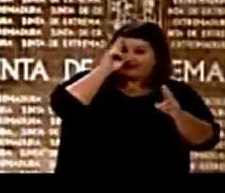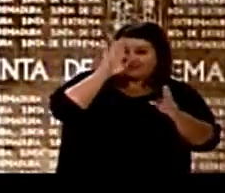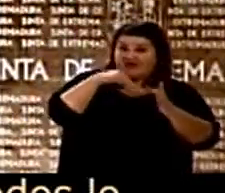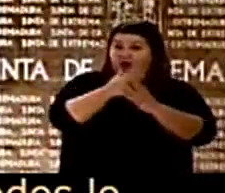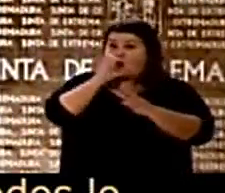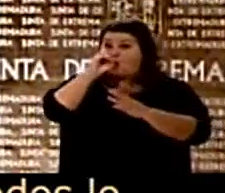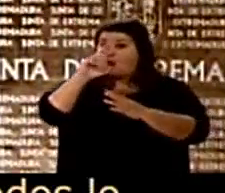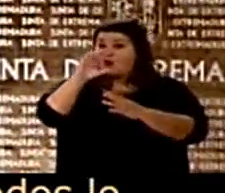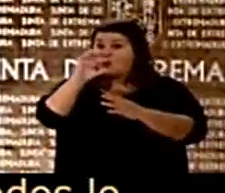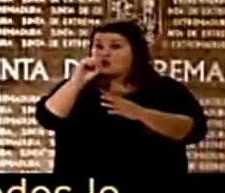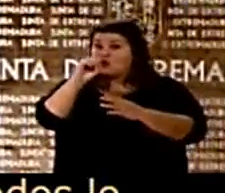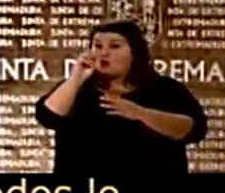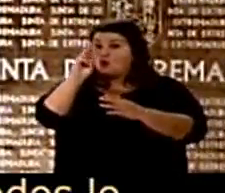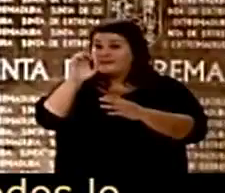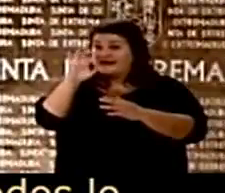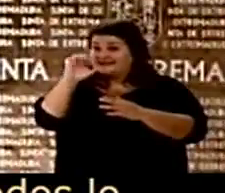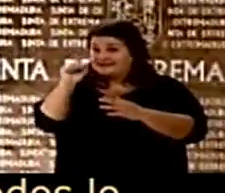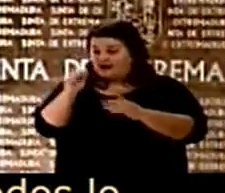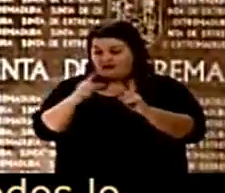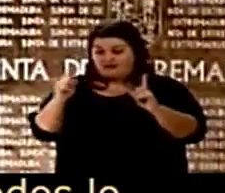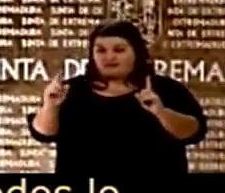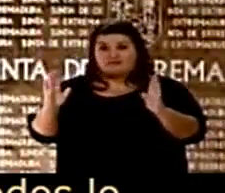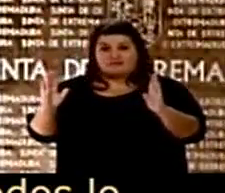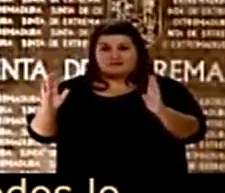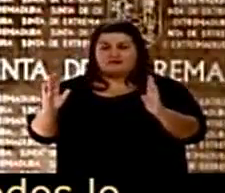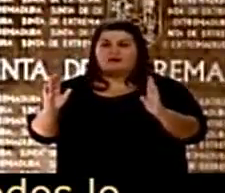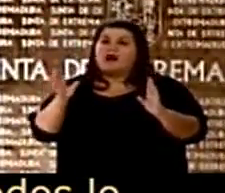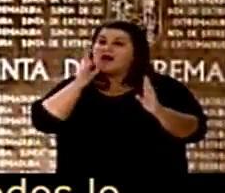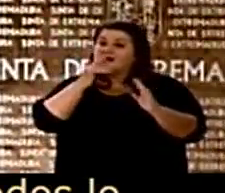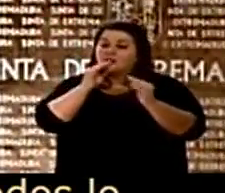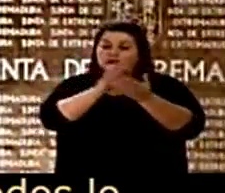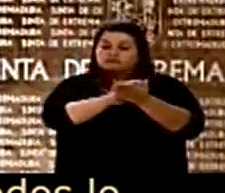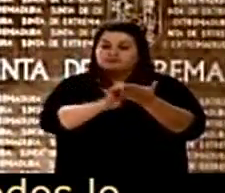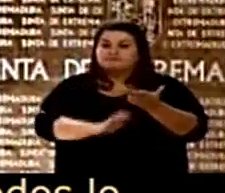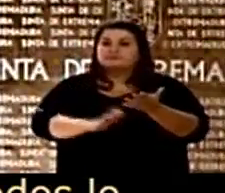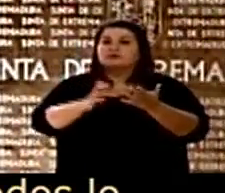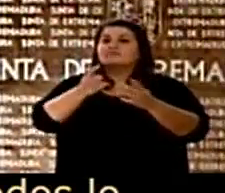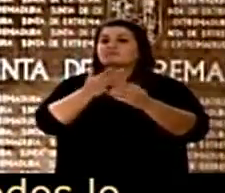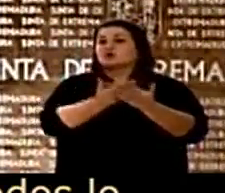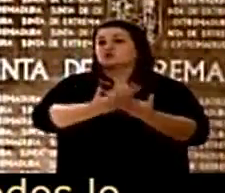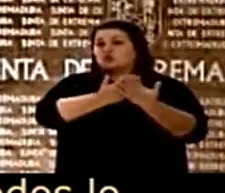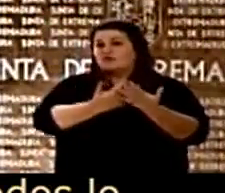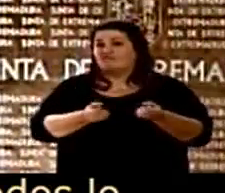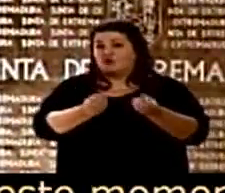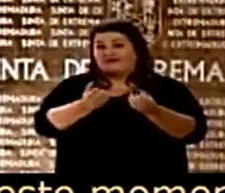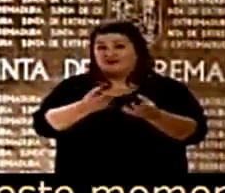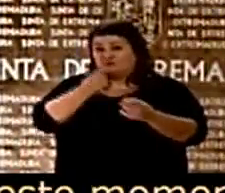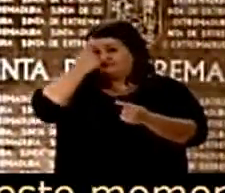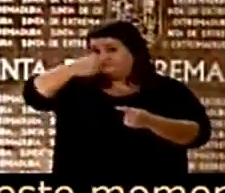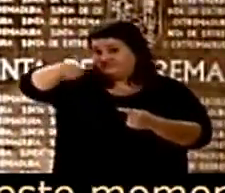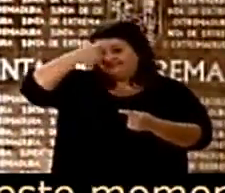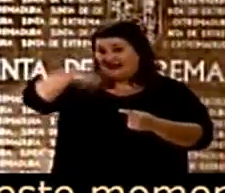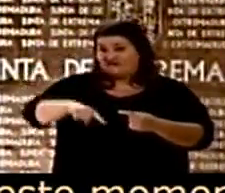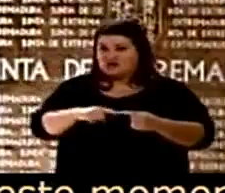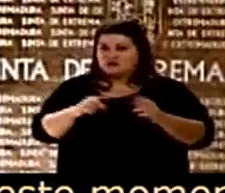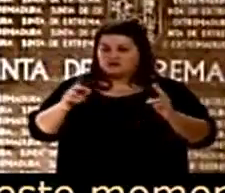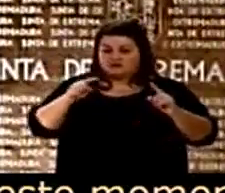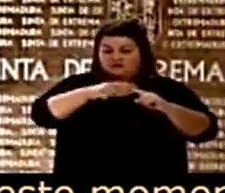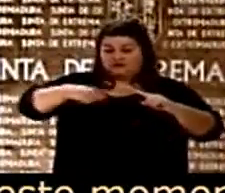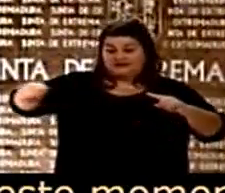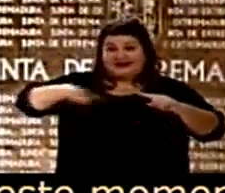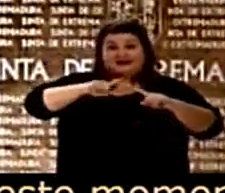Madrid-Oropesa, que en este momento se está redactando el nuevo estudio informativo. Saben que en este tramo